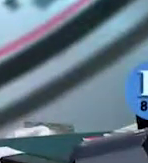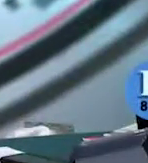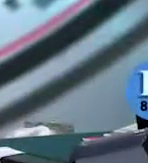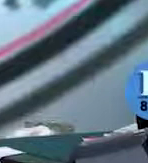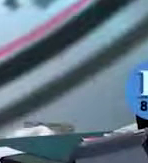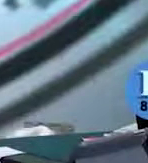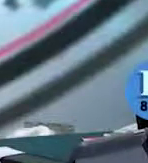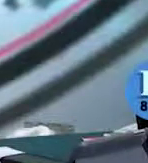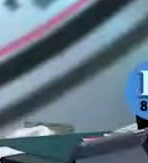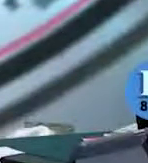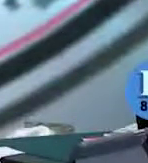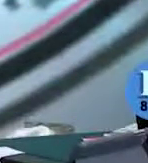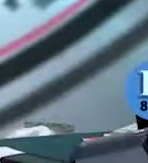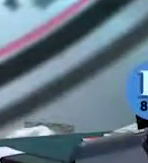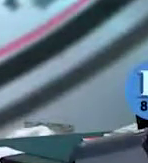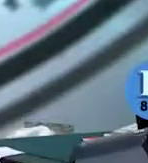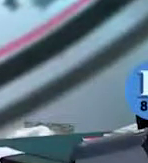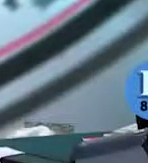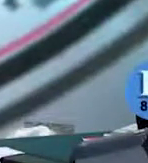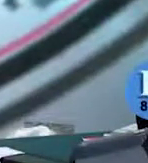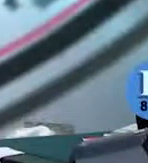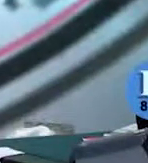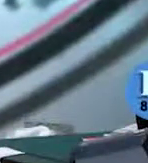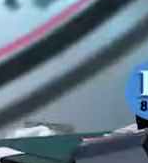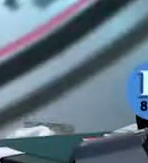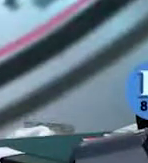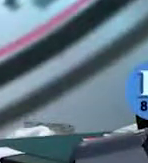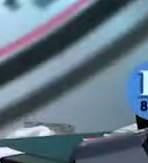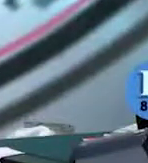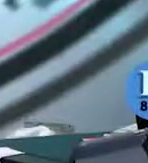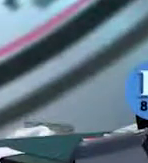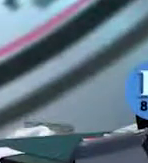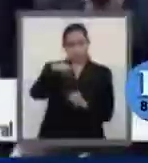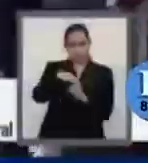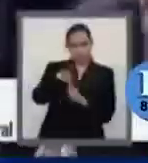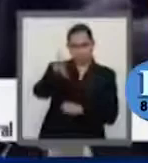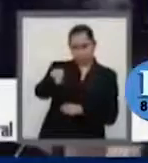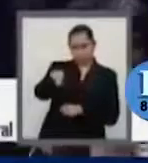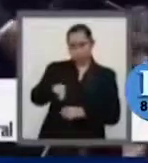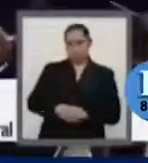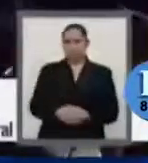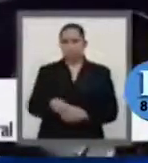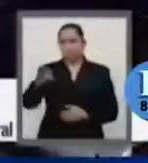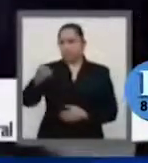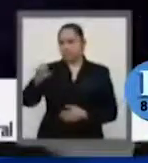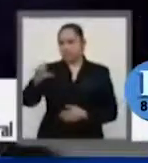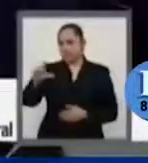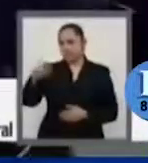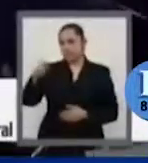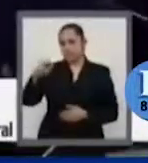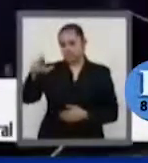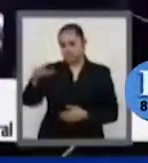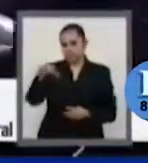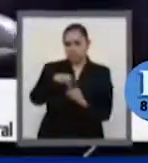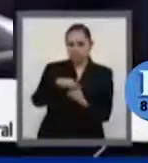Diputado Romero Hicks, maestro, gracias, buenos días. Don Alejandro, muy buen día, buen inicio de semana. Igualmente, gracias. Bueno, pues ya hay voces que